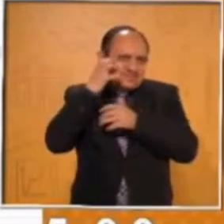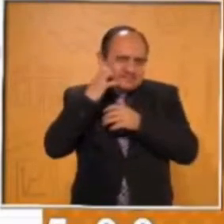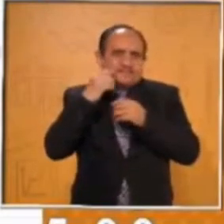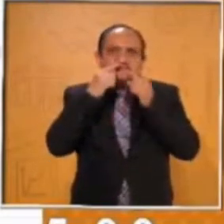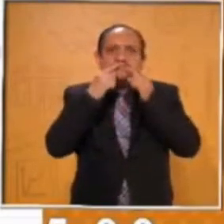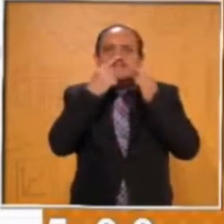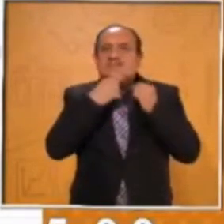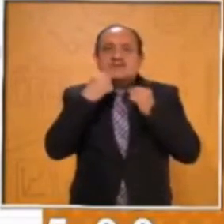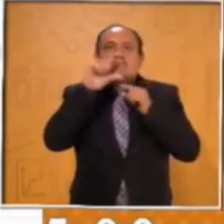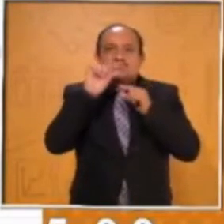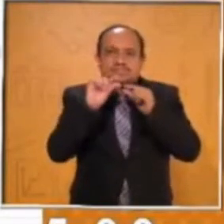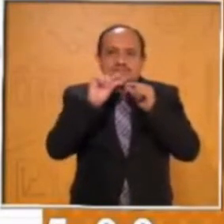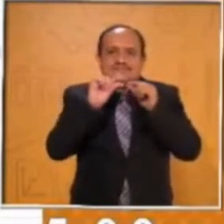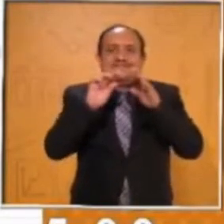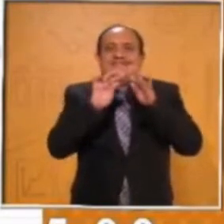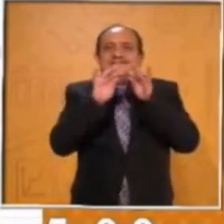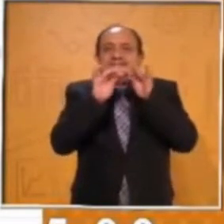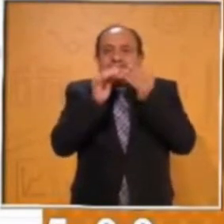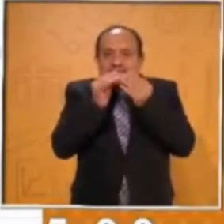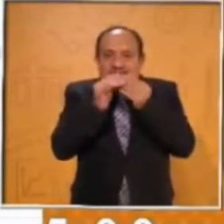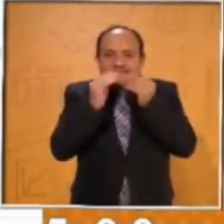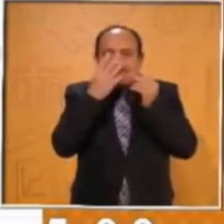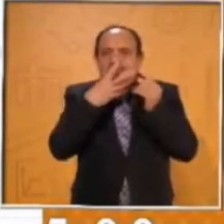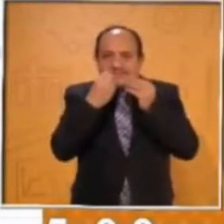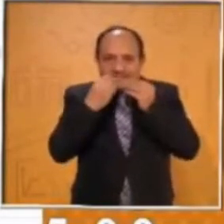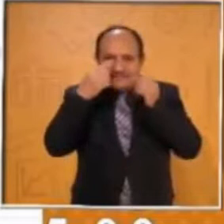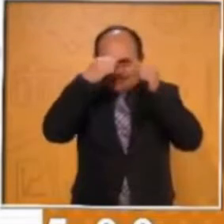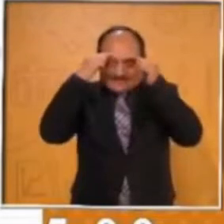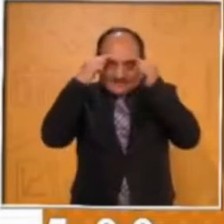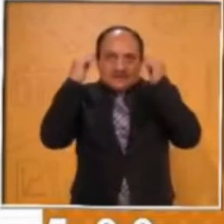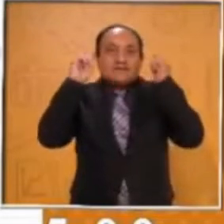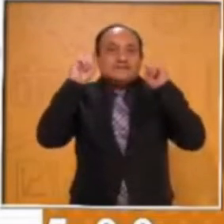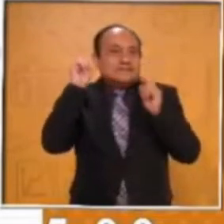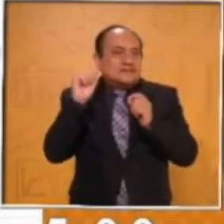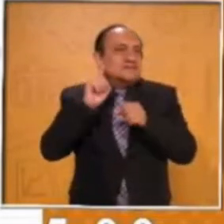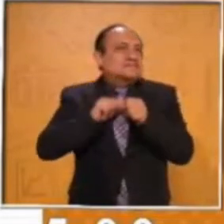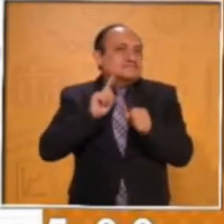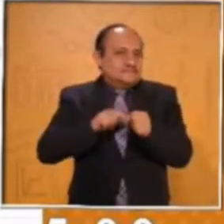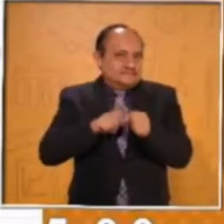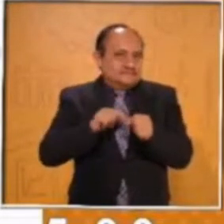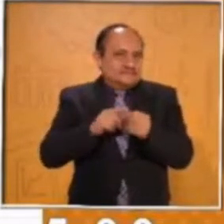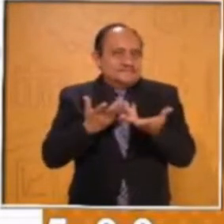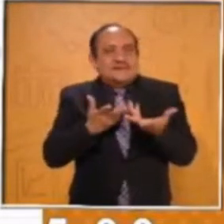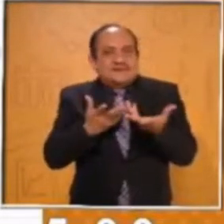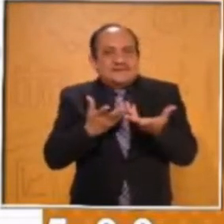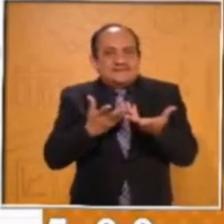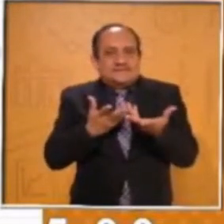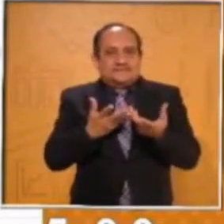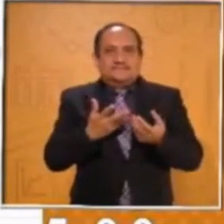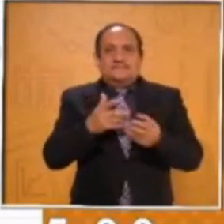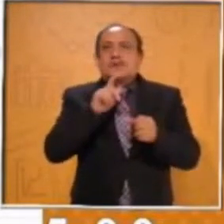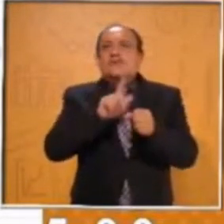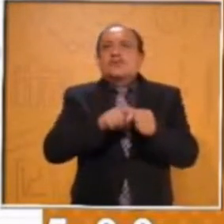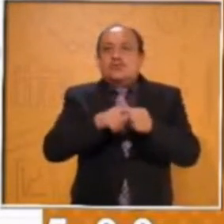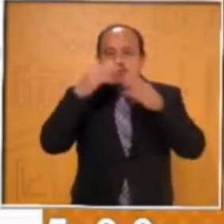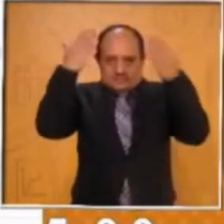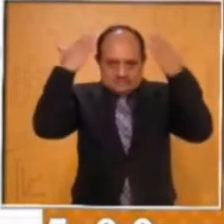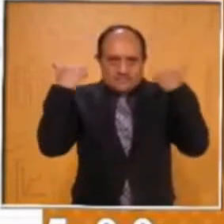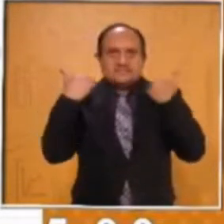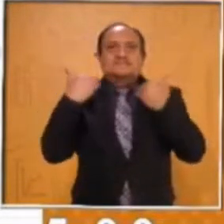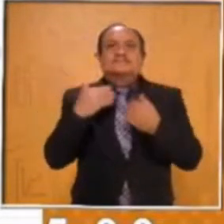Labios estrechos, finos, grandes. Cejas, orejas, color. El color del pelo